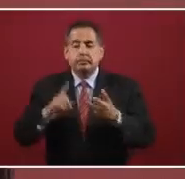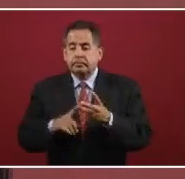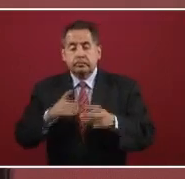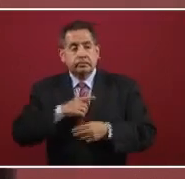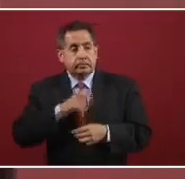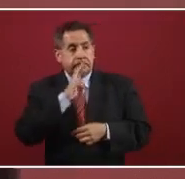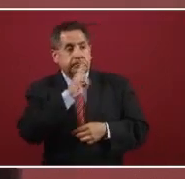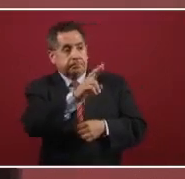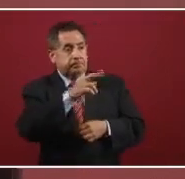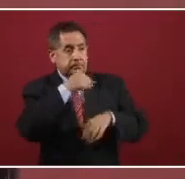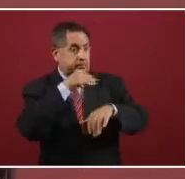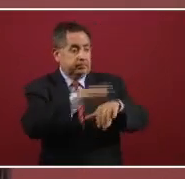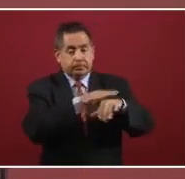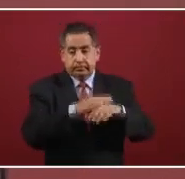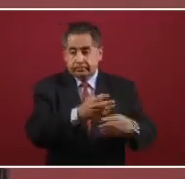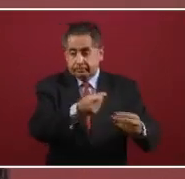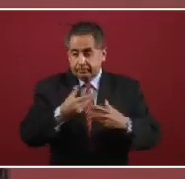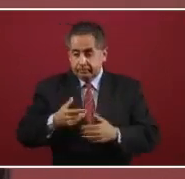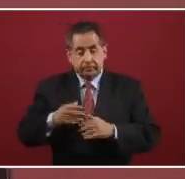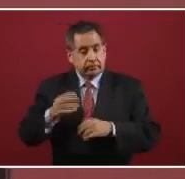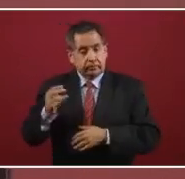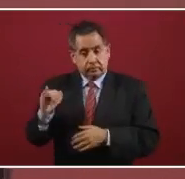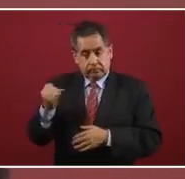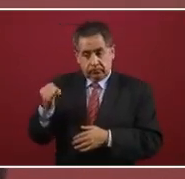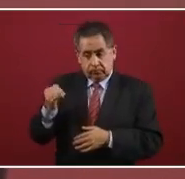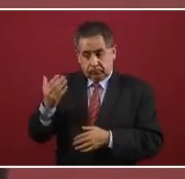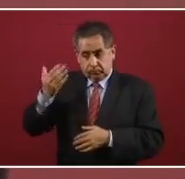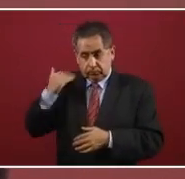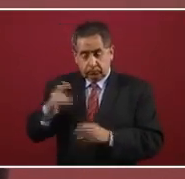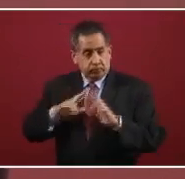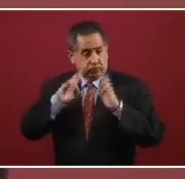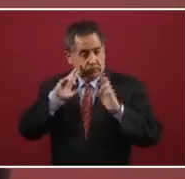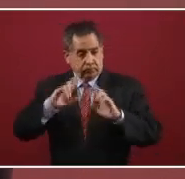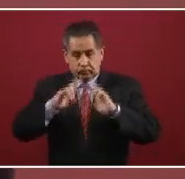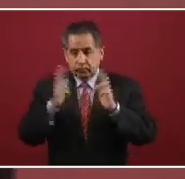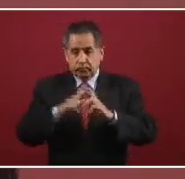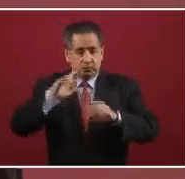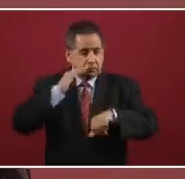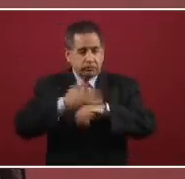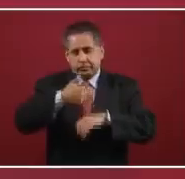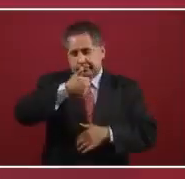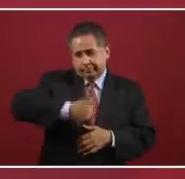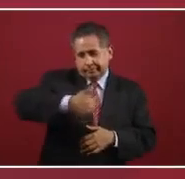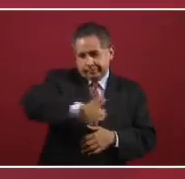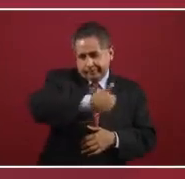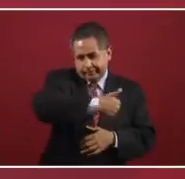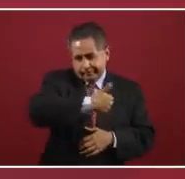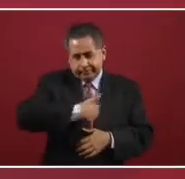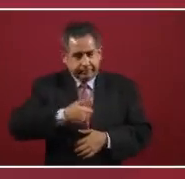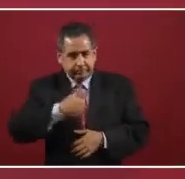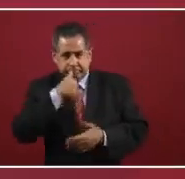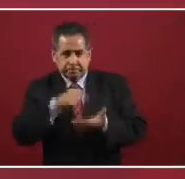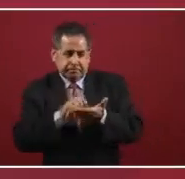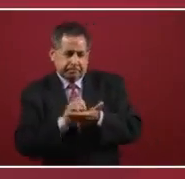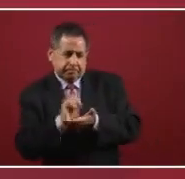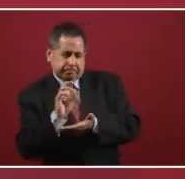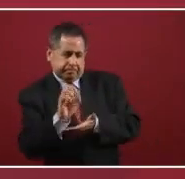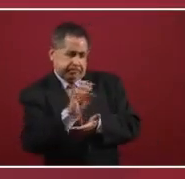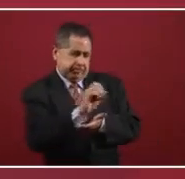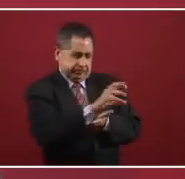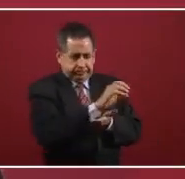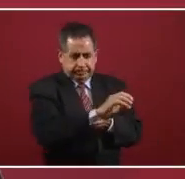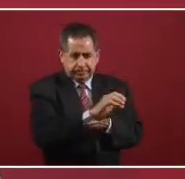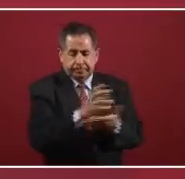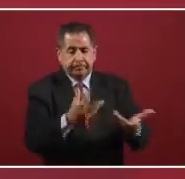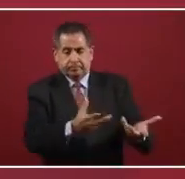dependencias, recién en junio tuvimos una reunión con las responsables de cada una de las dependencias a donde nosotros mandamos las